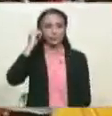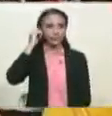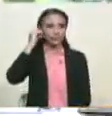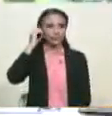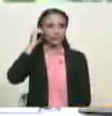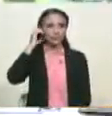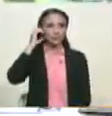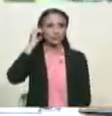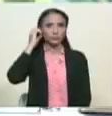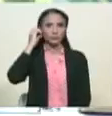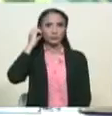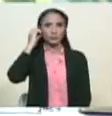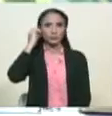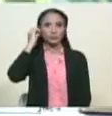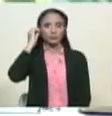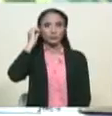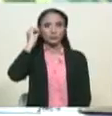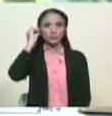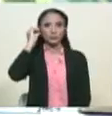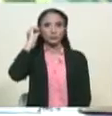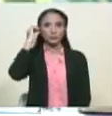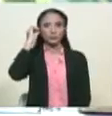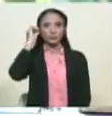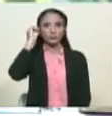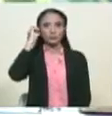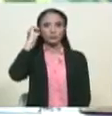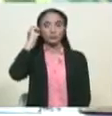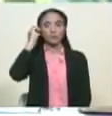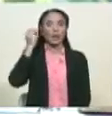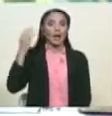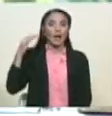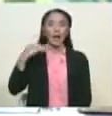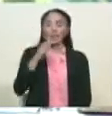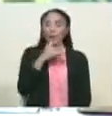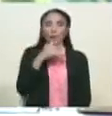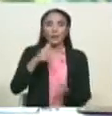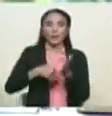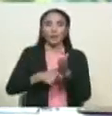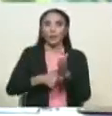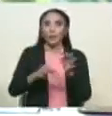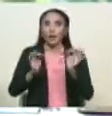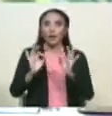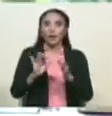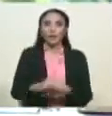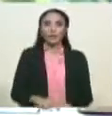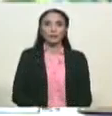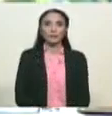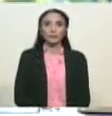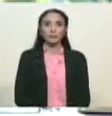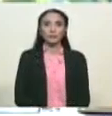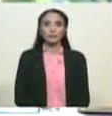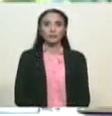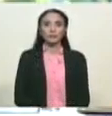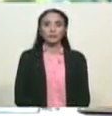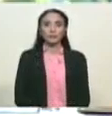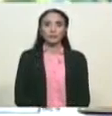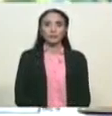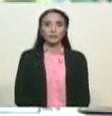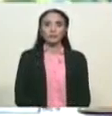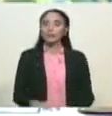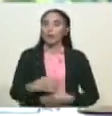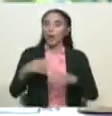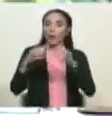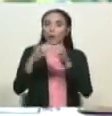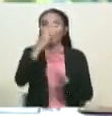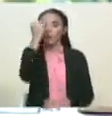había millones de venezolanos y de venezolana sin cédula, la misión de identidad. Y el Frente Francisco de Miranda